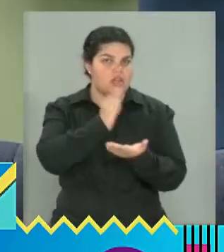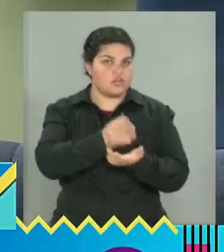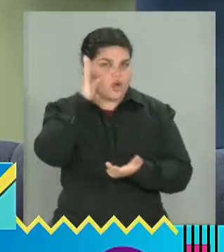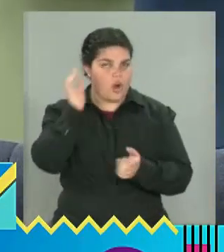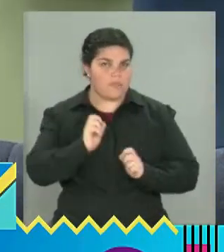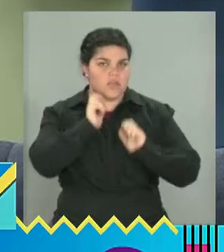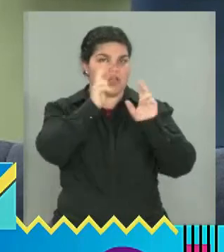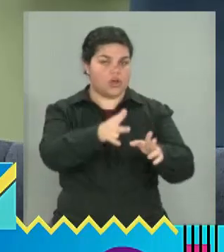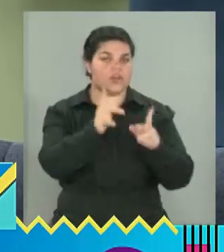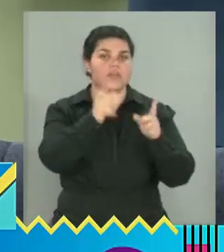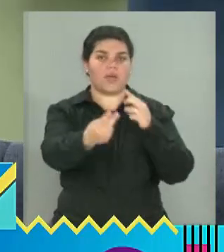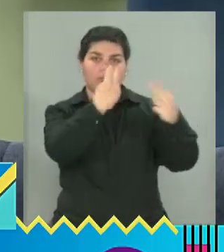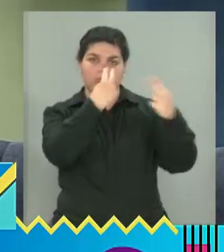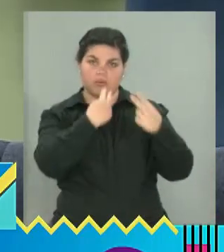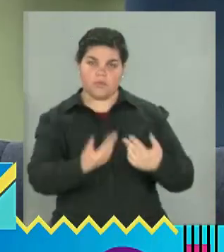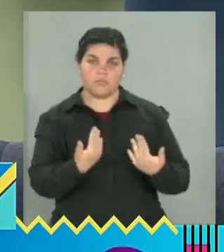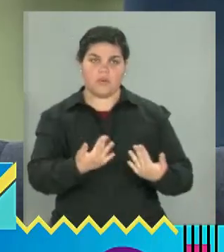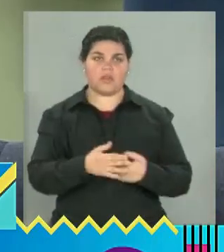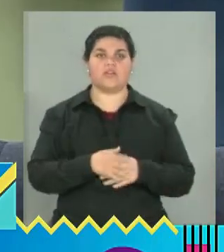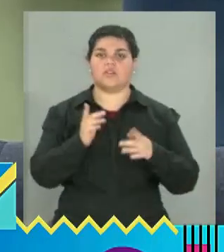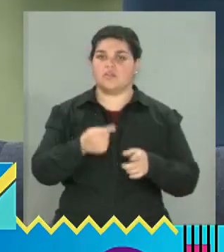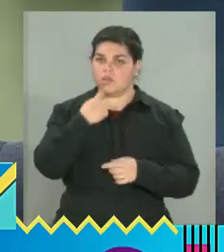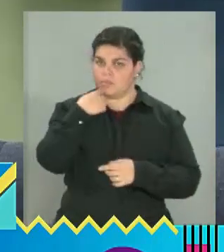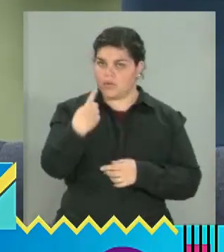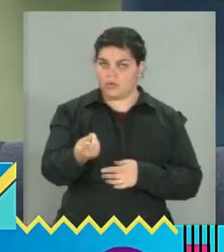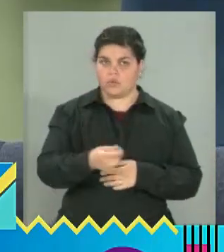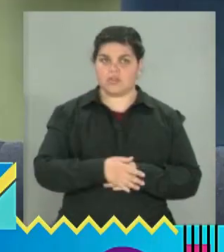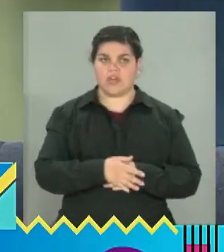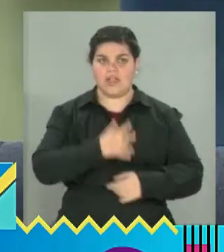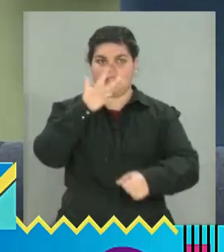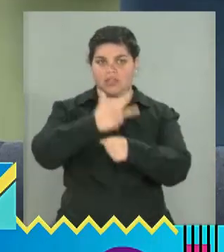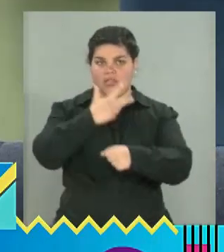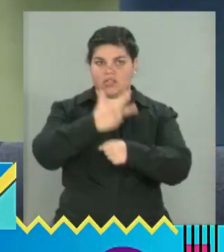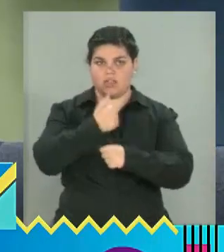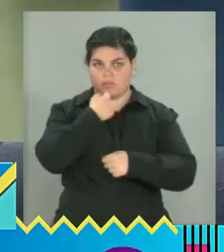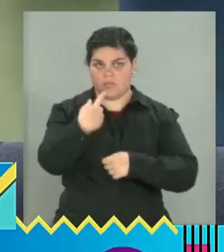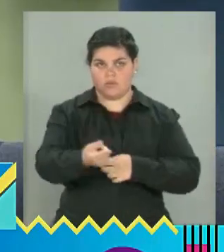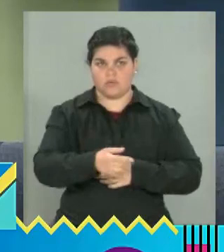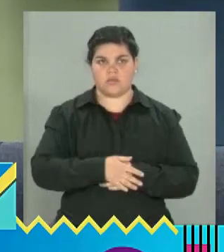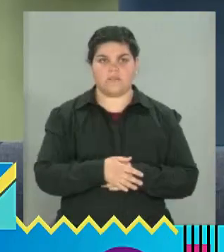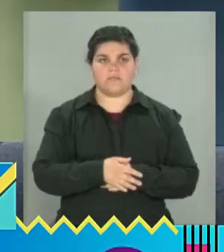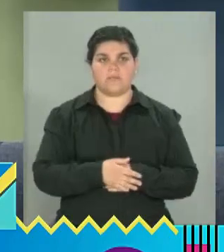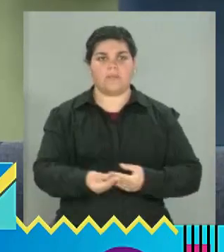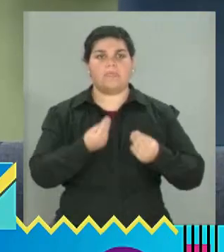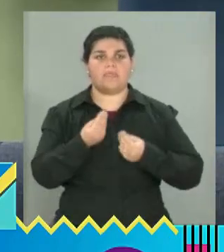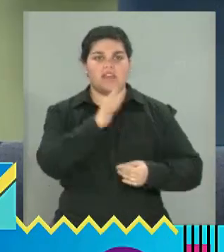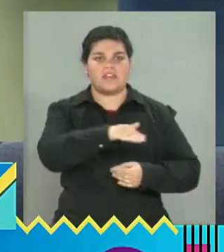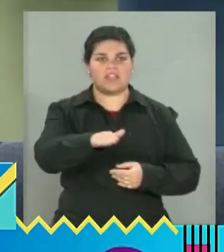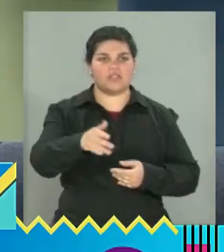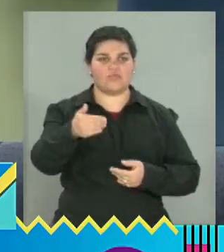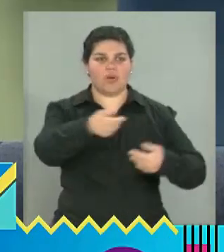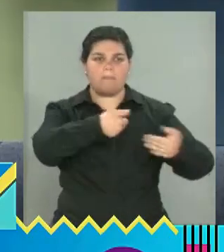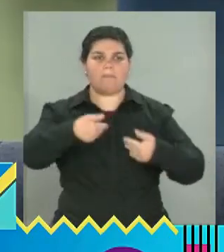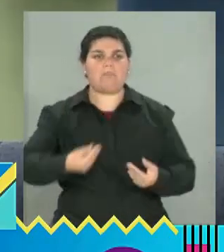y ser oídos. Y una pregunta que también queríamos tener para este tercer bloque está relacionado en ¿Cuáles son las demandas de los niños? ¿Qué es lo que piden